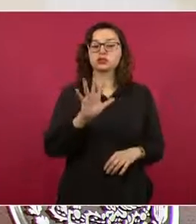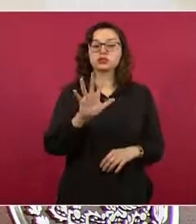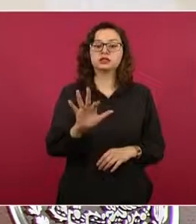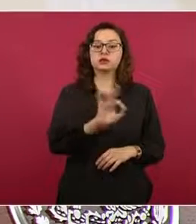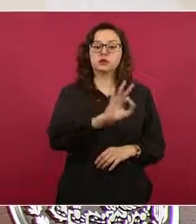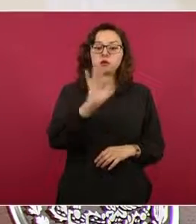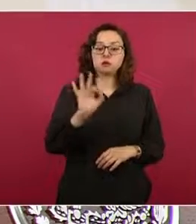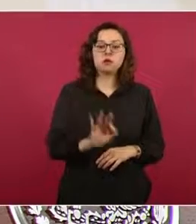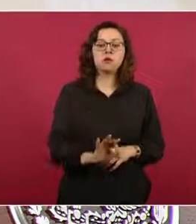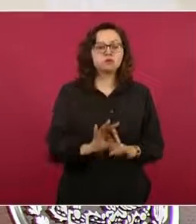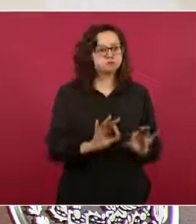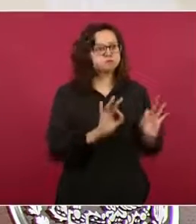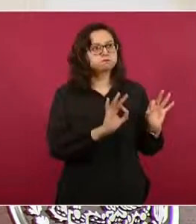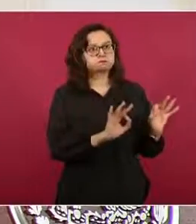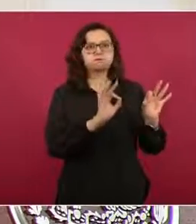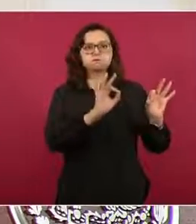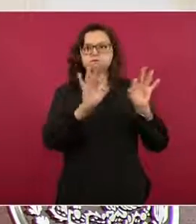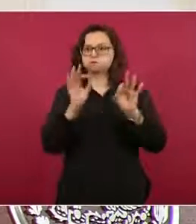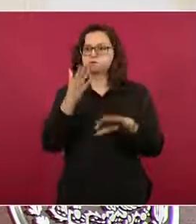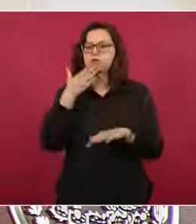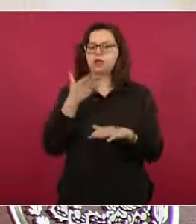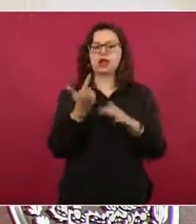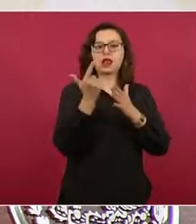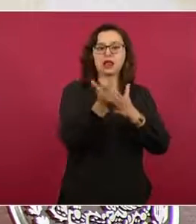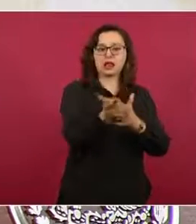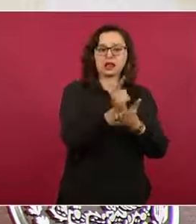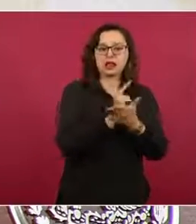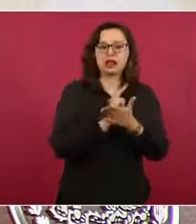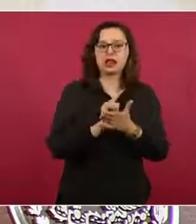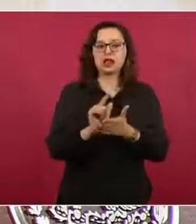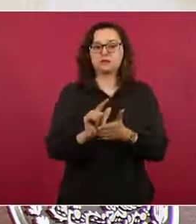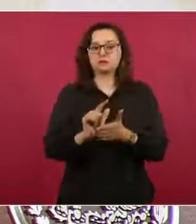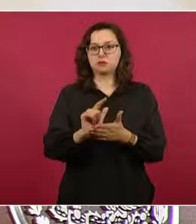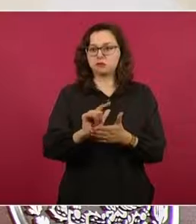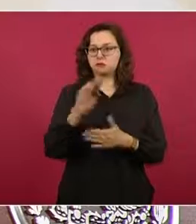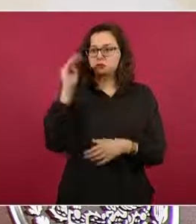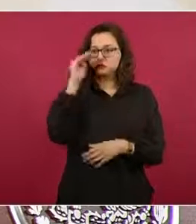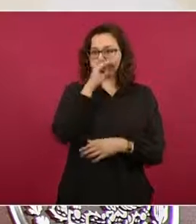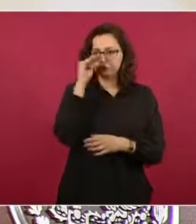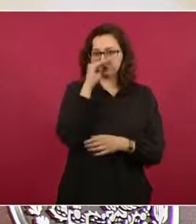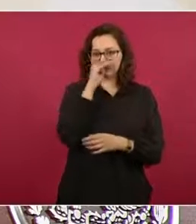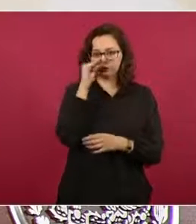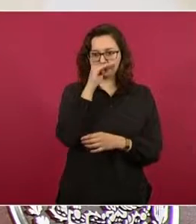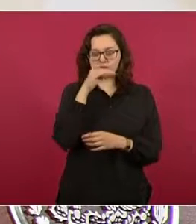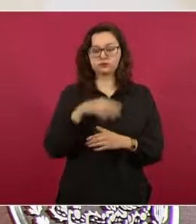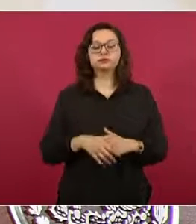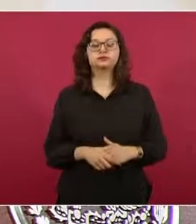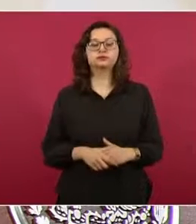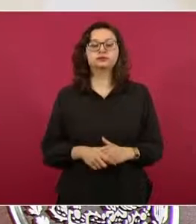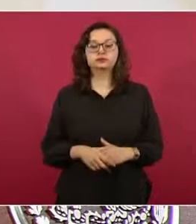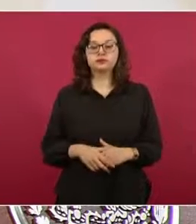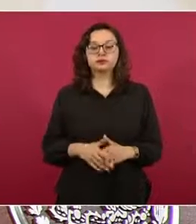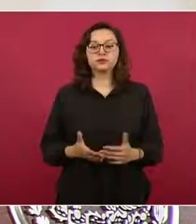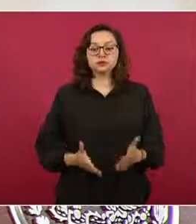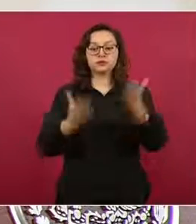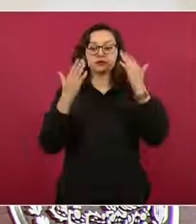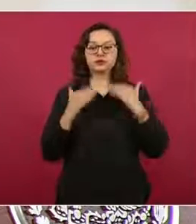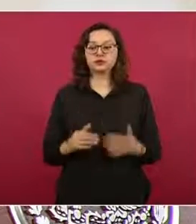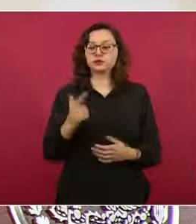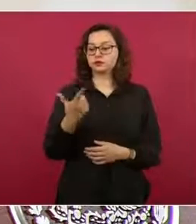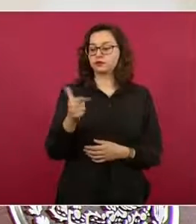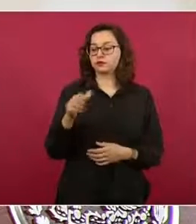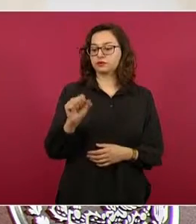85% de las gasolineras los tienen limpios y en buen estado y no lo cobran. Tenemos ahora el gas